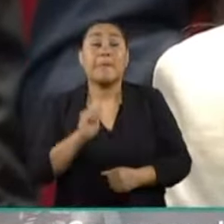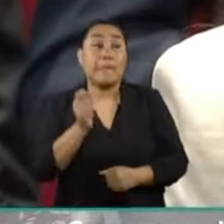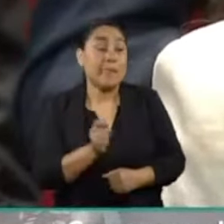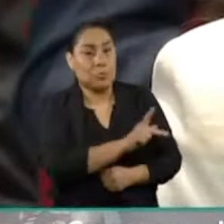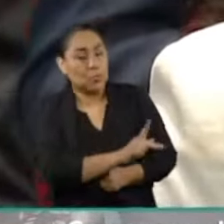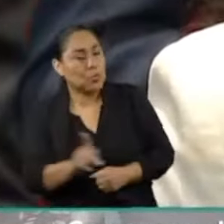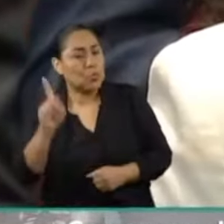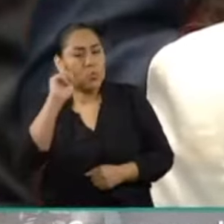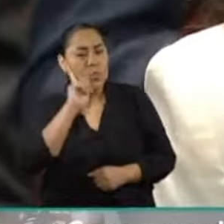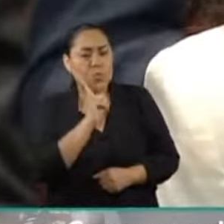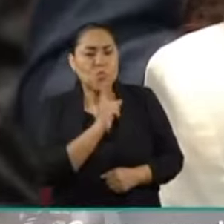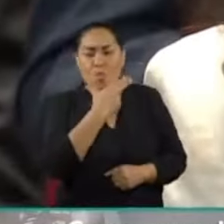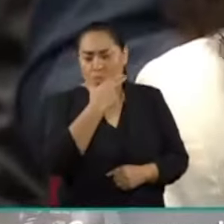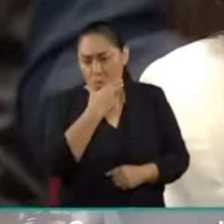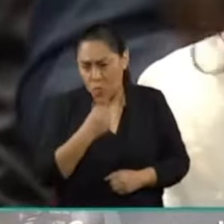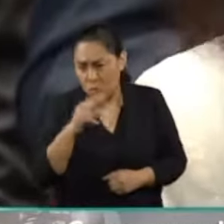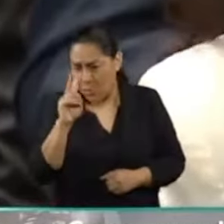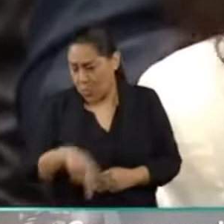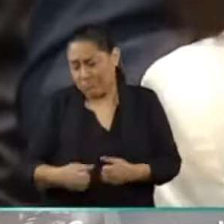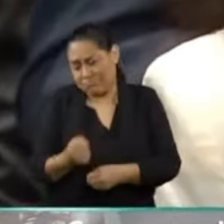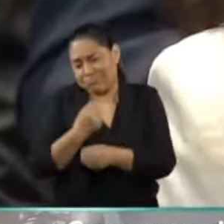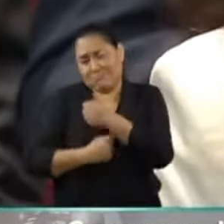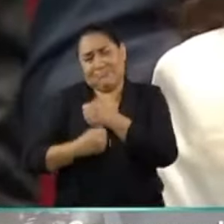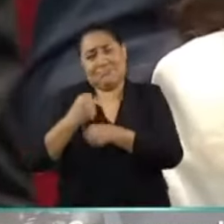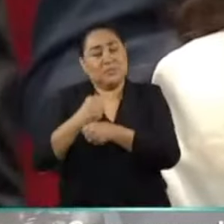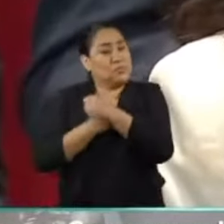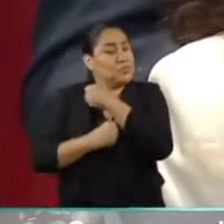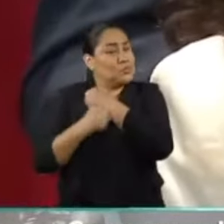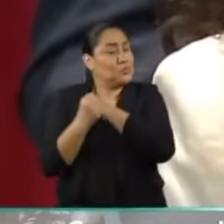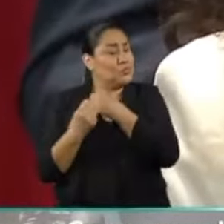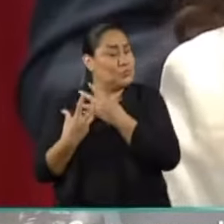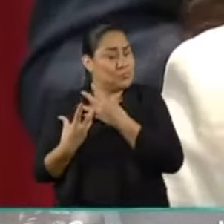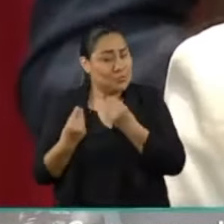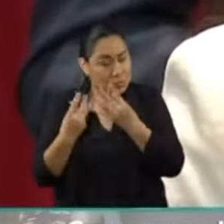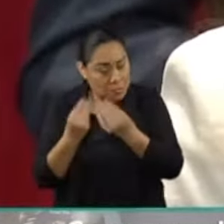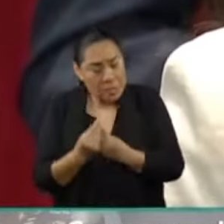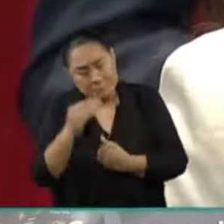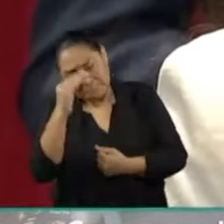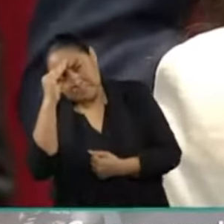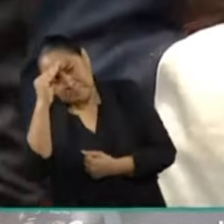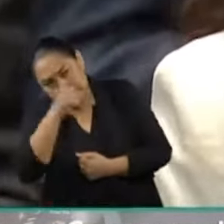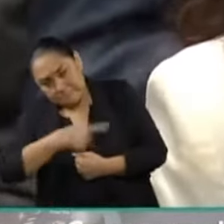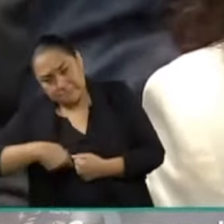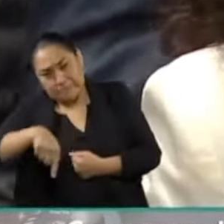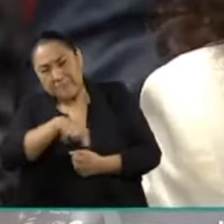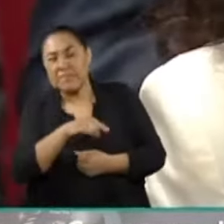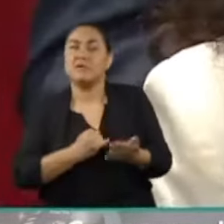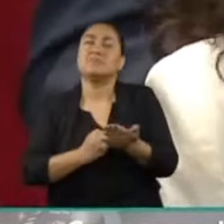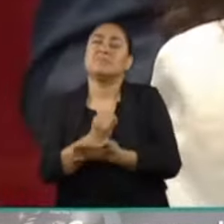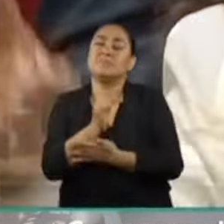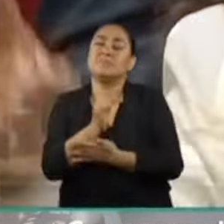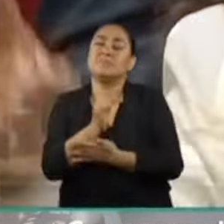hombres que desde hace muchos años decidieron acompañarlo que no se dieron por